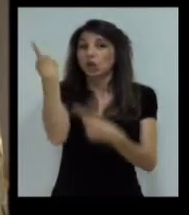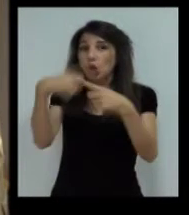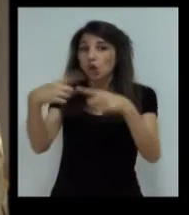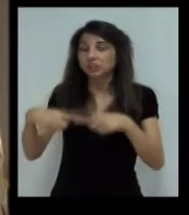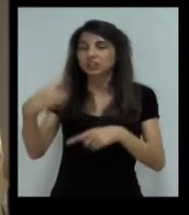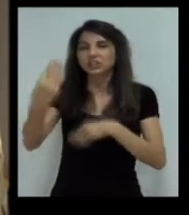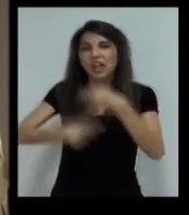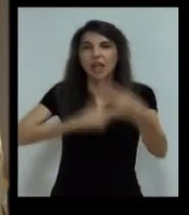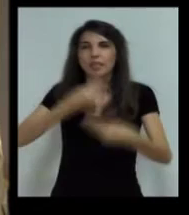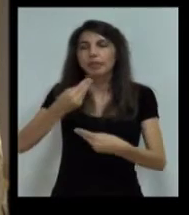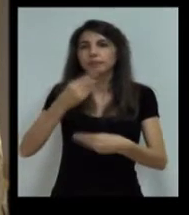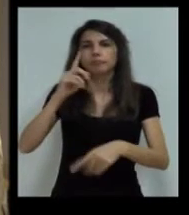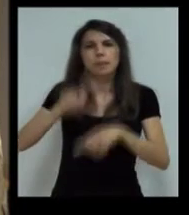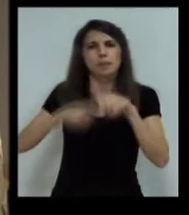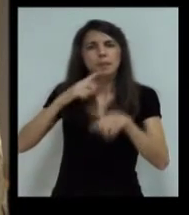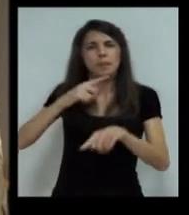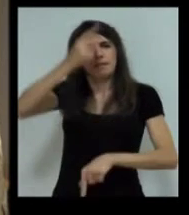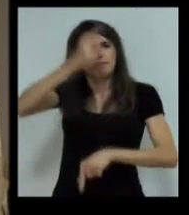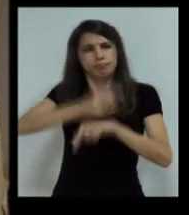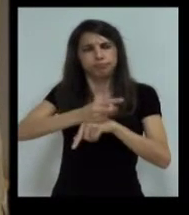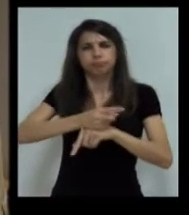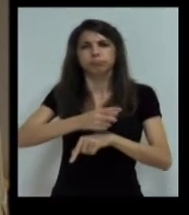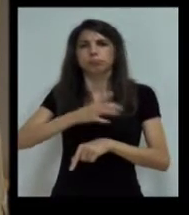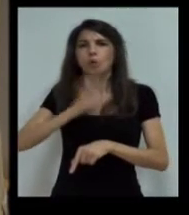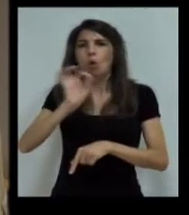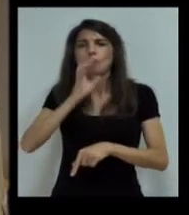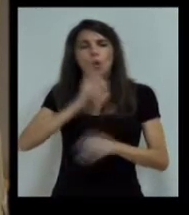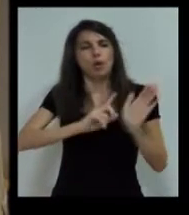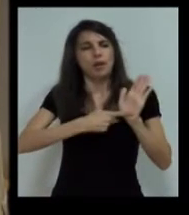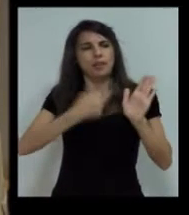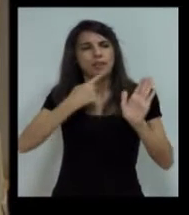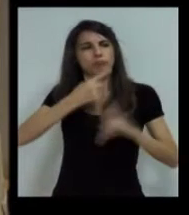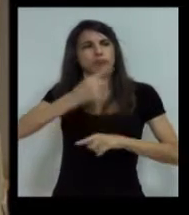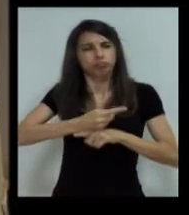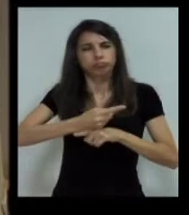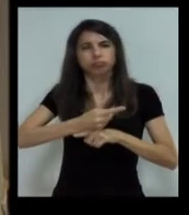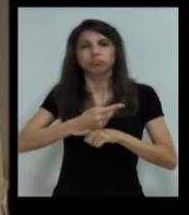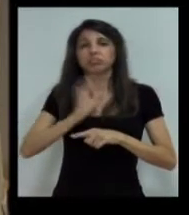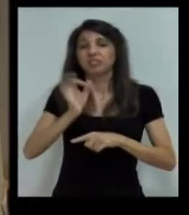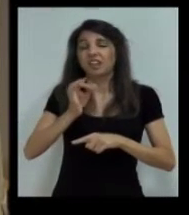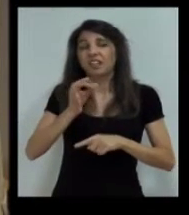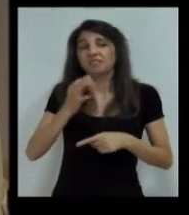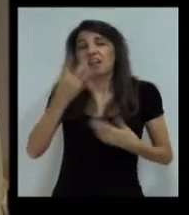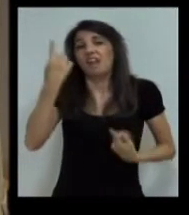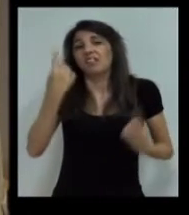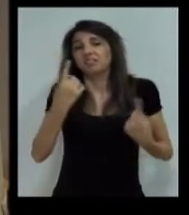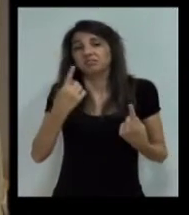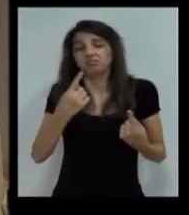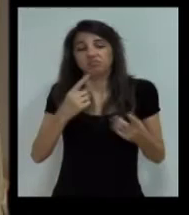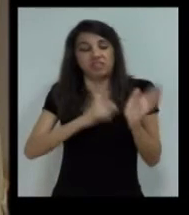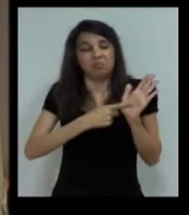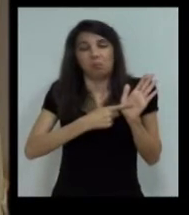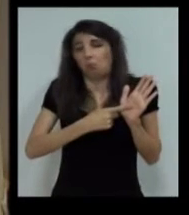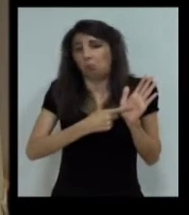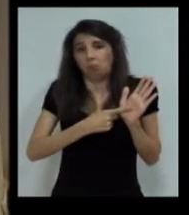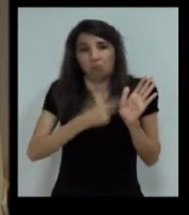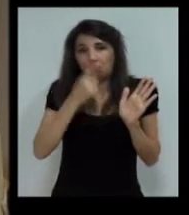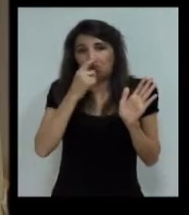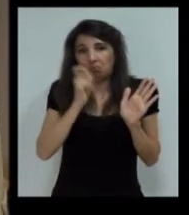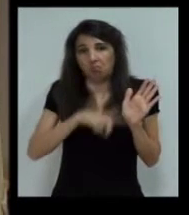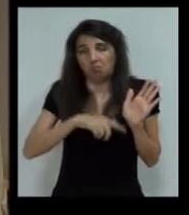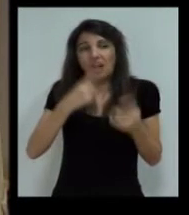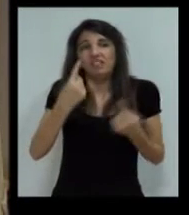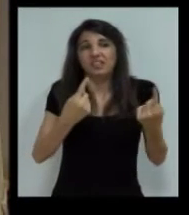por decretazo, porque lo pone una ley, pues es verdad que es papel y muchas veces al final, como se ha visto, quedan en